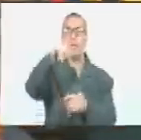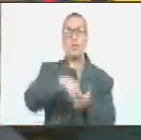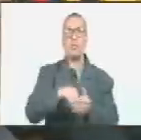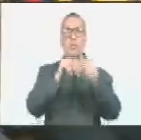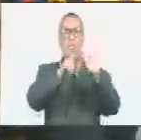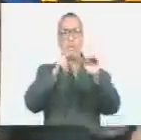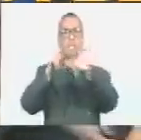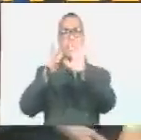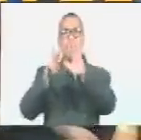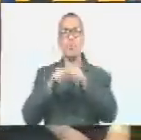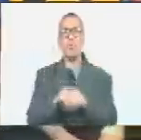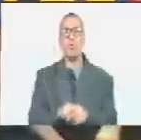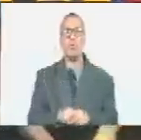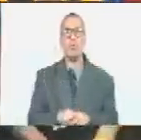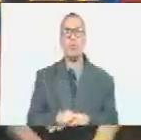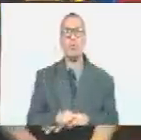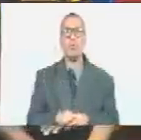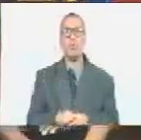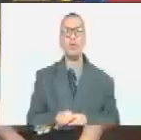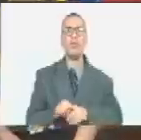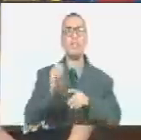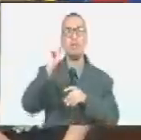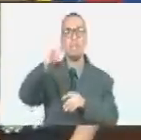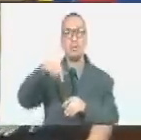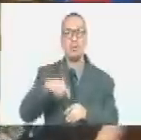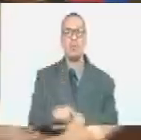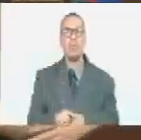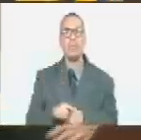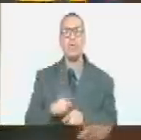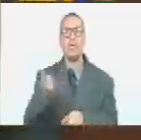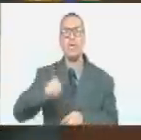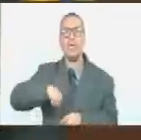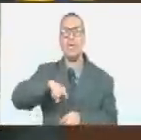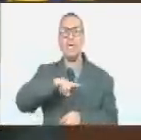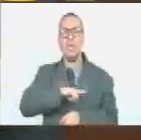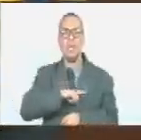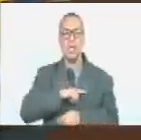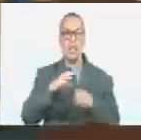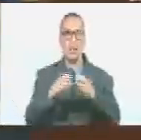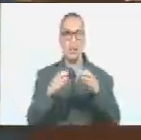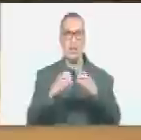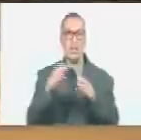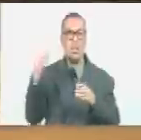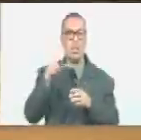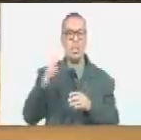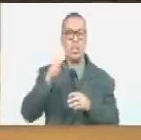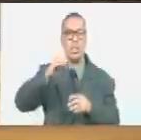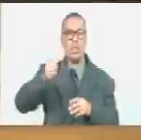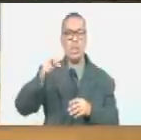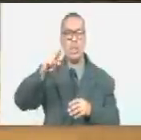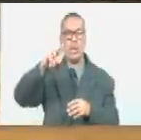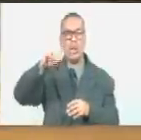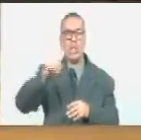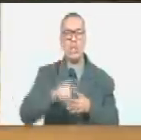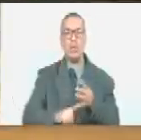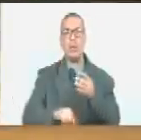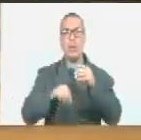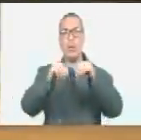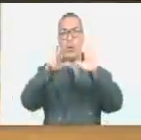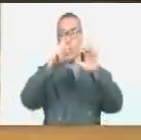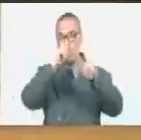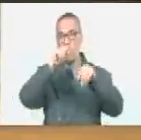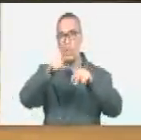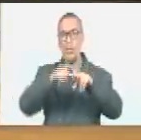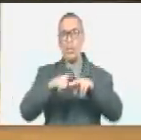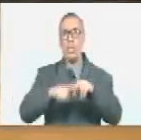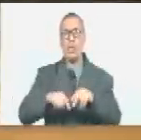1978. Está también por la Asociación de Ajedrez del Distrito Capital, Braimar González, de 8 años de edad, y